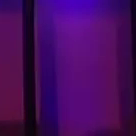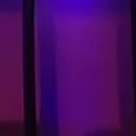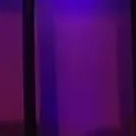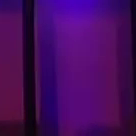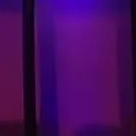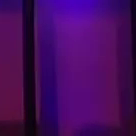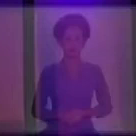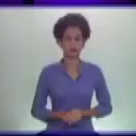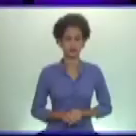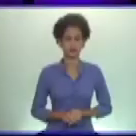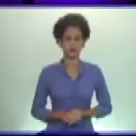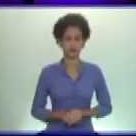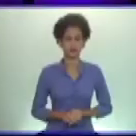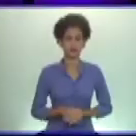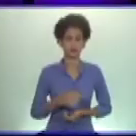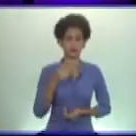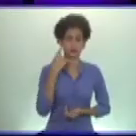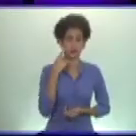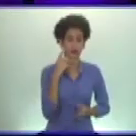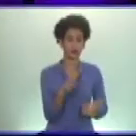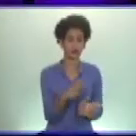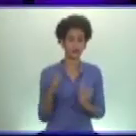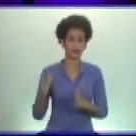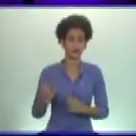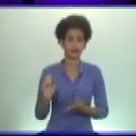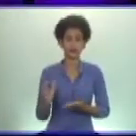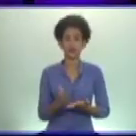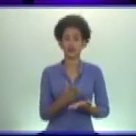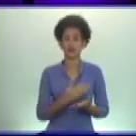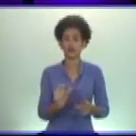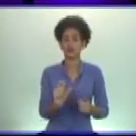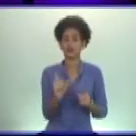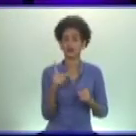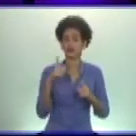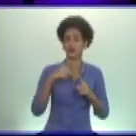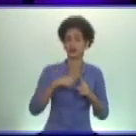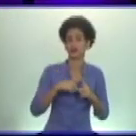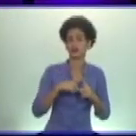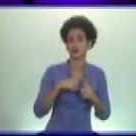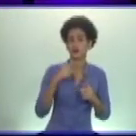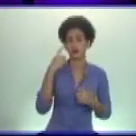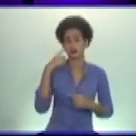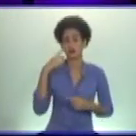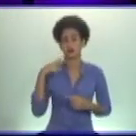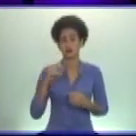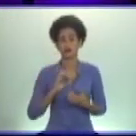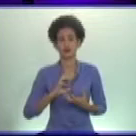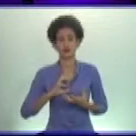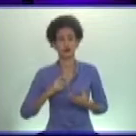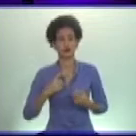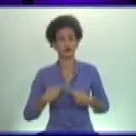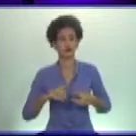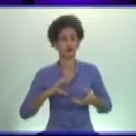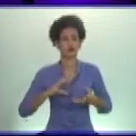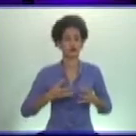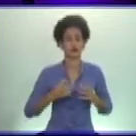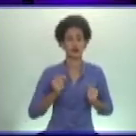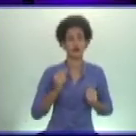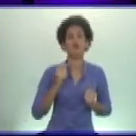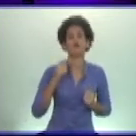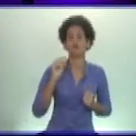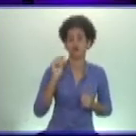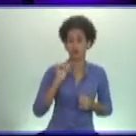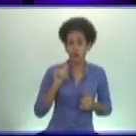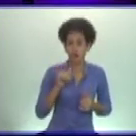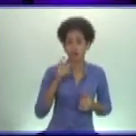Fíjense, además del libro de texto, siempre le hacemos insistencia que ustedes pueden acceder al portal Cubeduca. Ahí